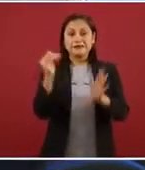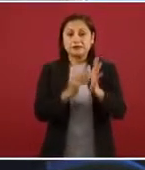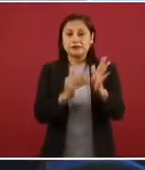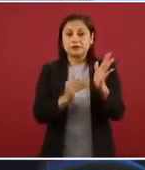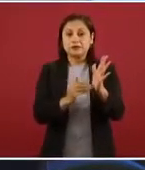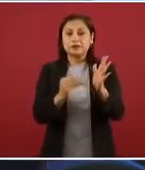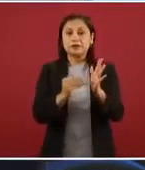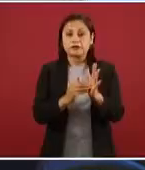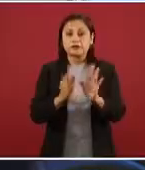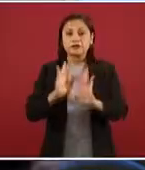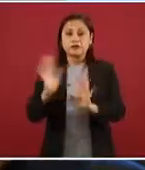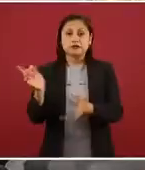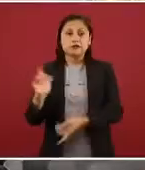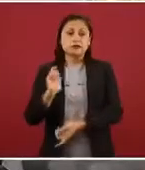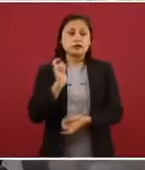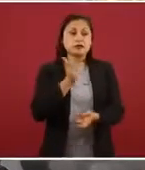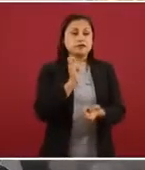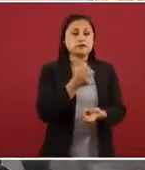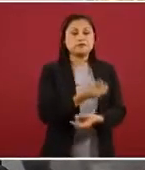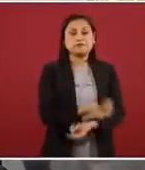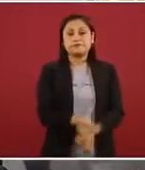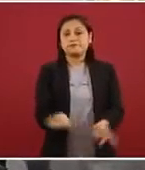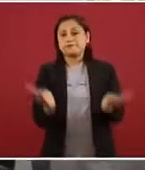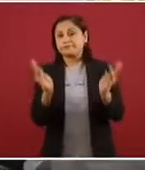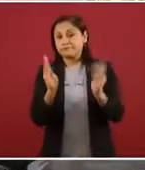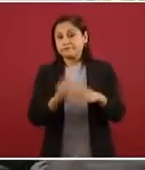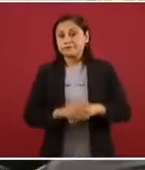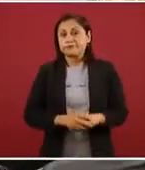distribuimos. Este es un ejemplo,